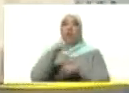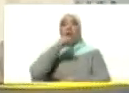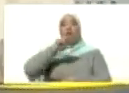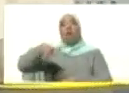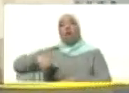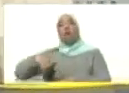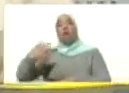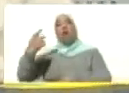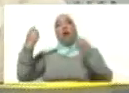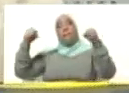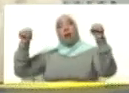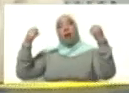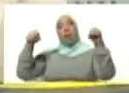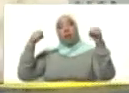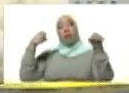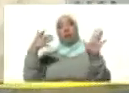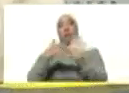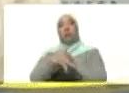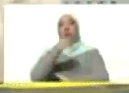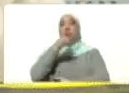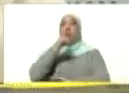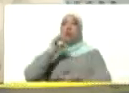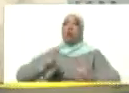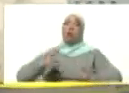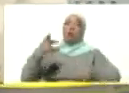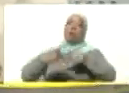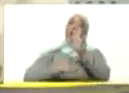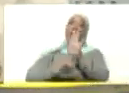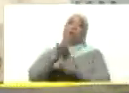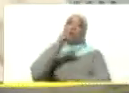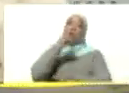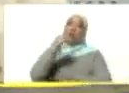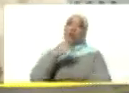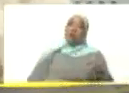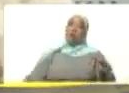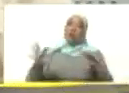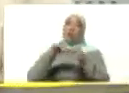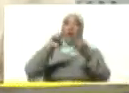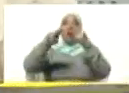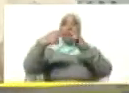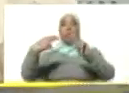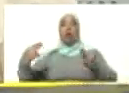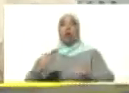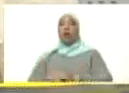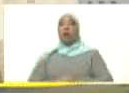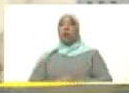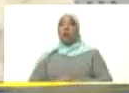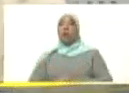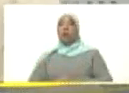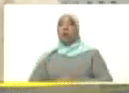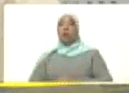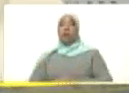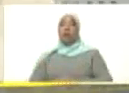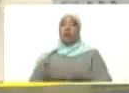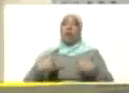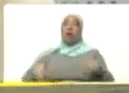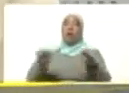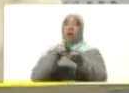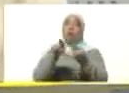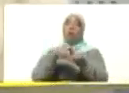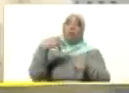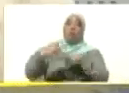en la práctica que es una alianza para el desarrollo, que es una alianza para la paz, que es una alianza para la igualdad, para